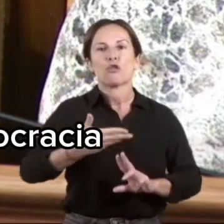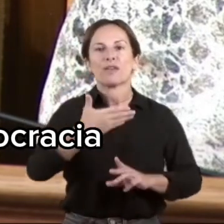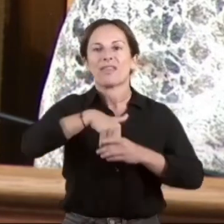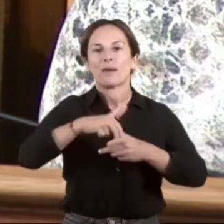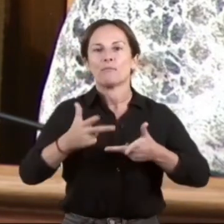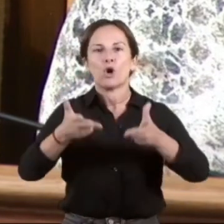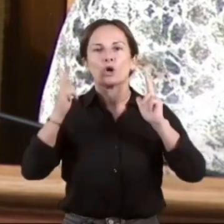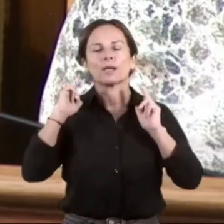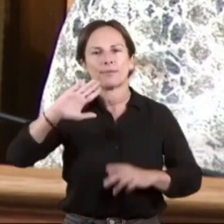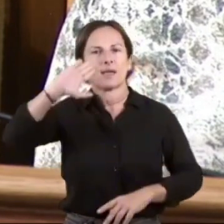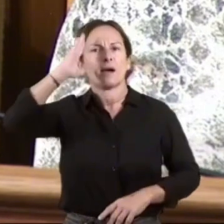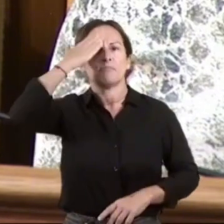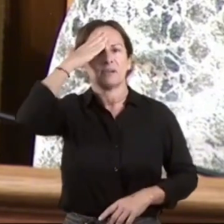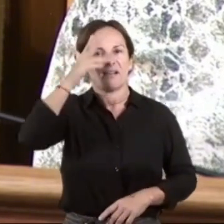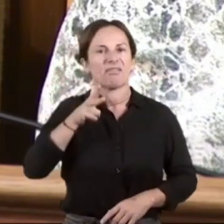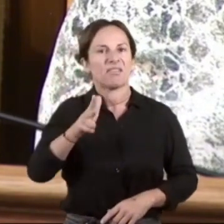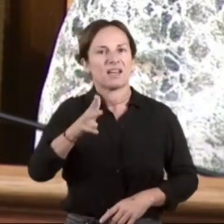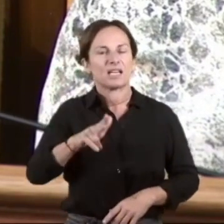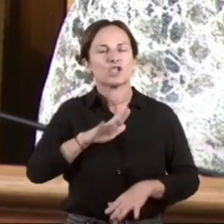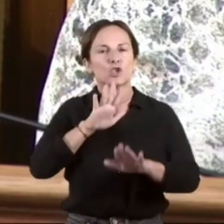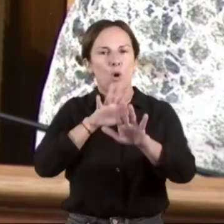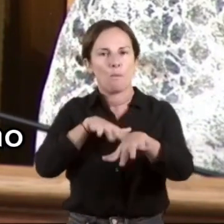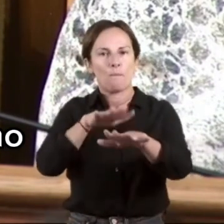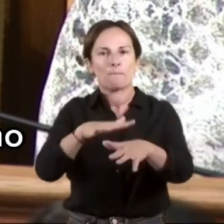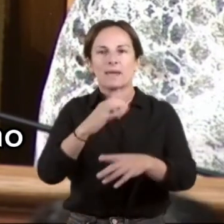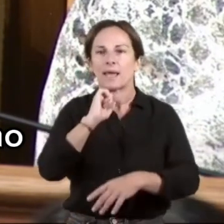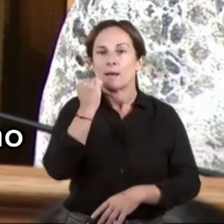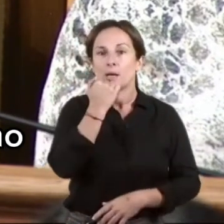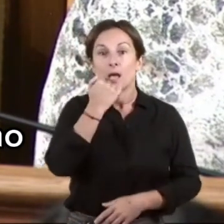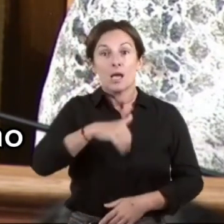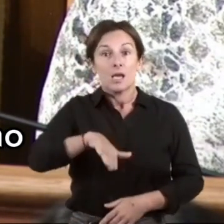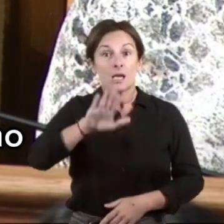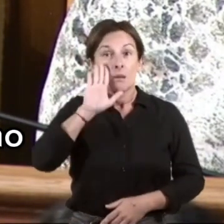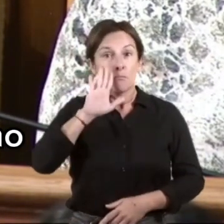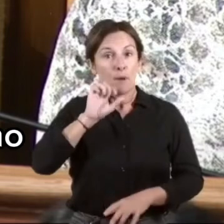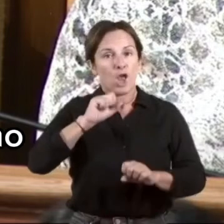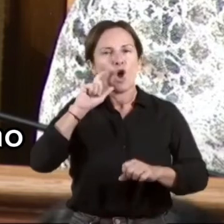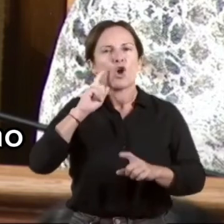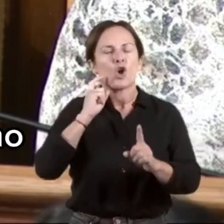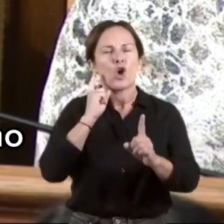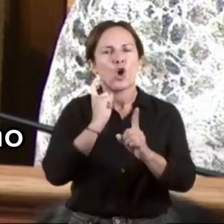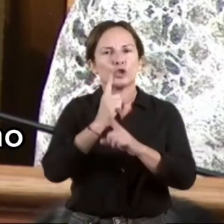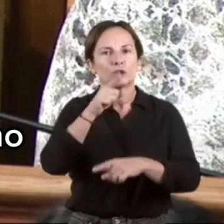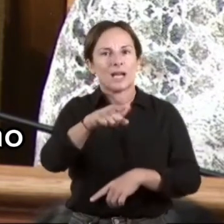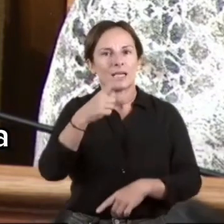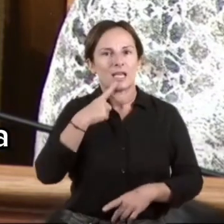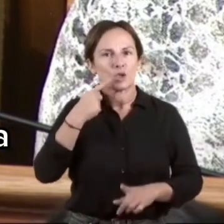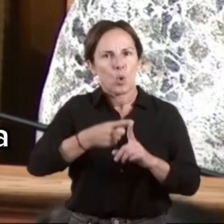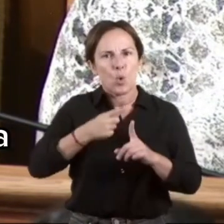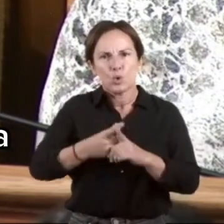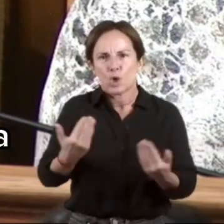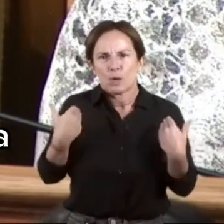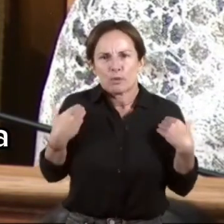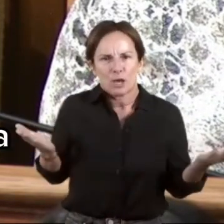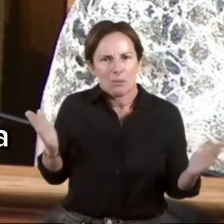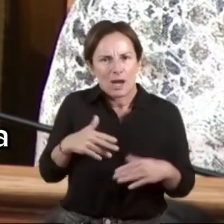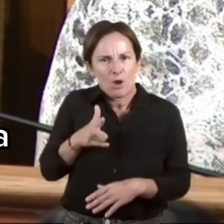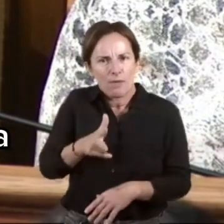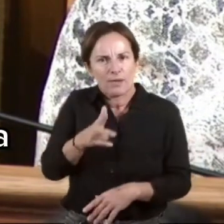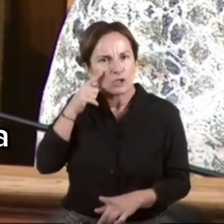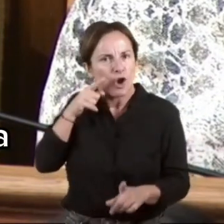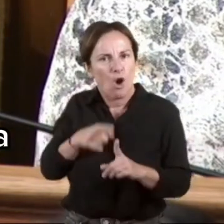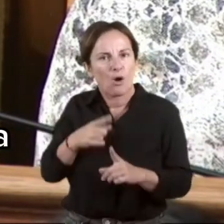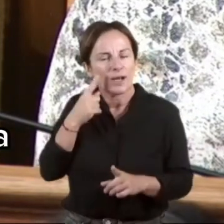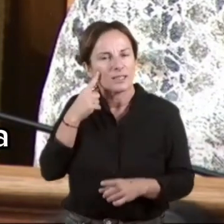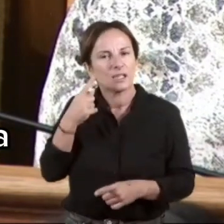democracia Lo que sí rechazamos firmemente es el uso irresponsable de este derecho para mantener una